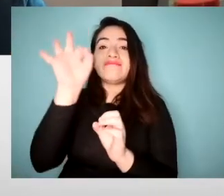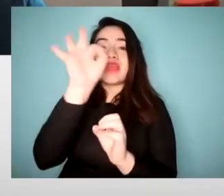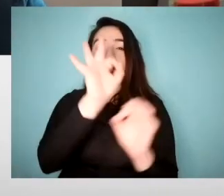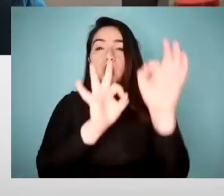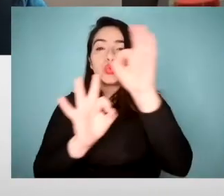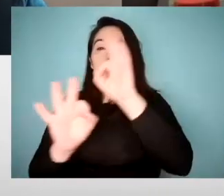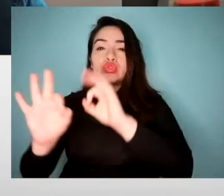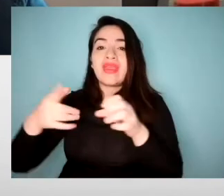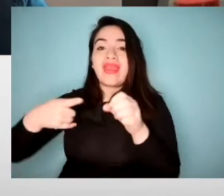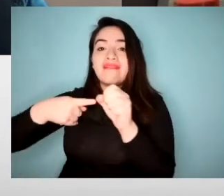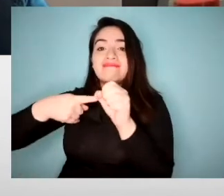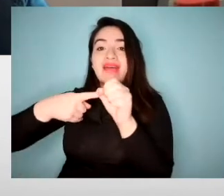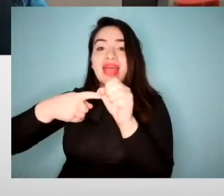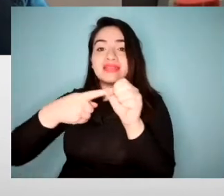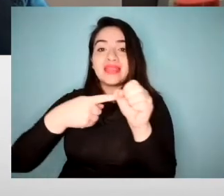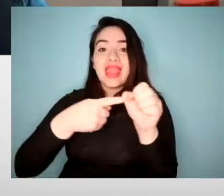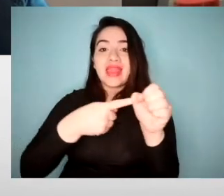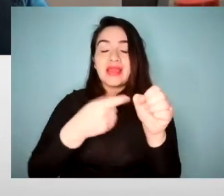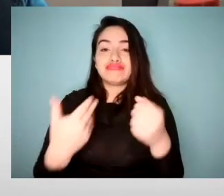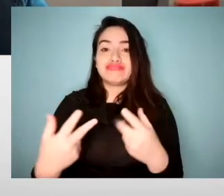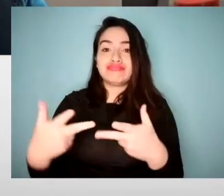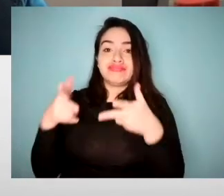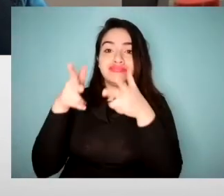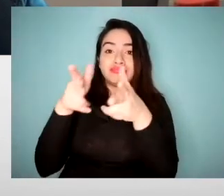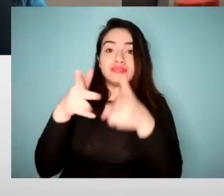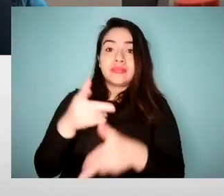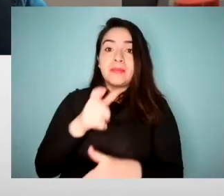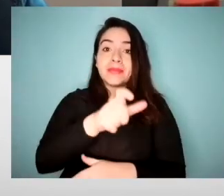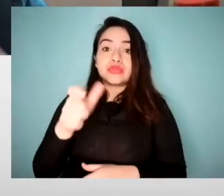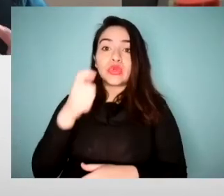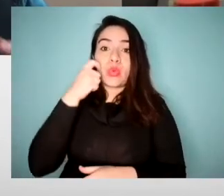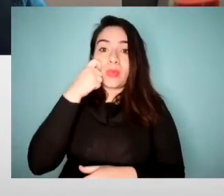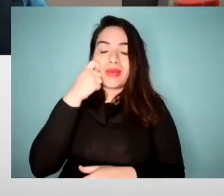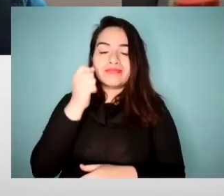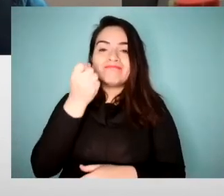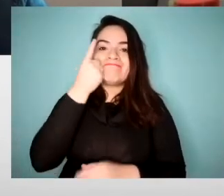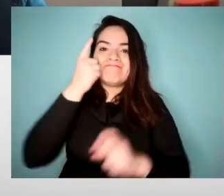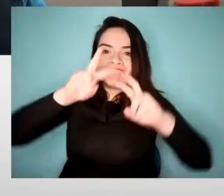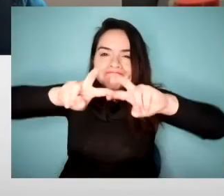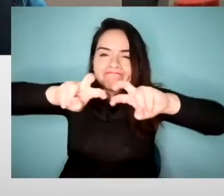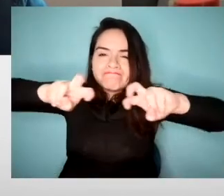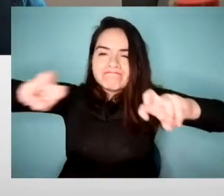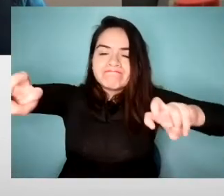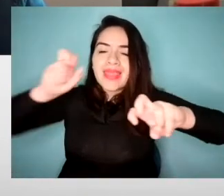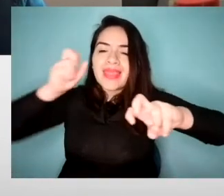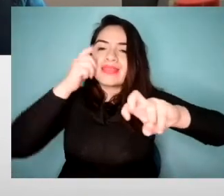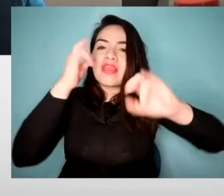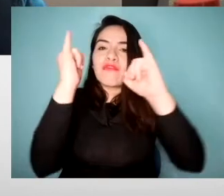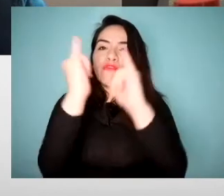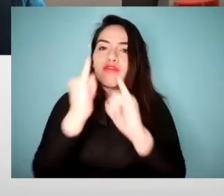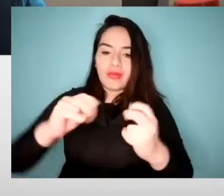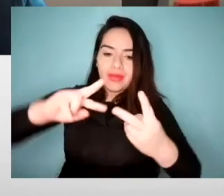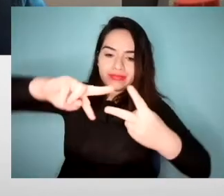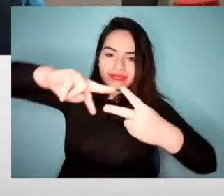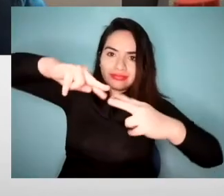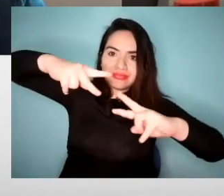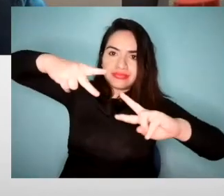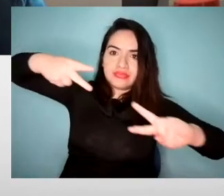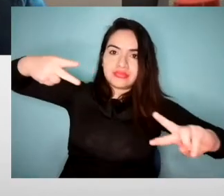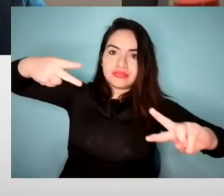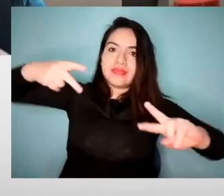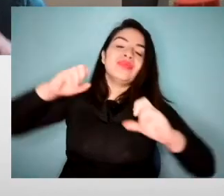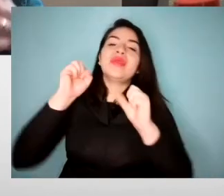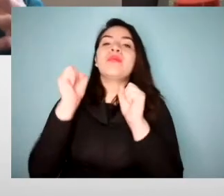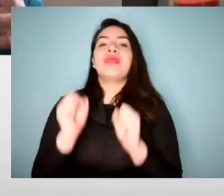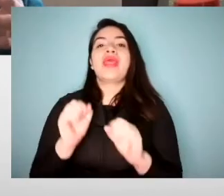atacan y poder en el fondo entender su estructura y poder aportar en el diseño de un